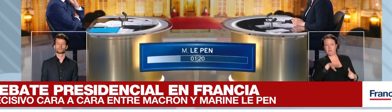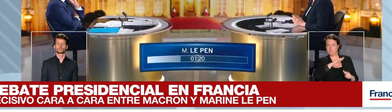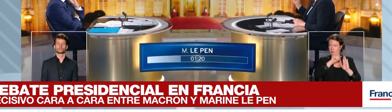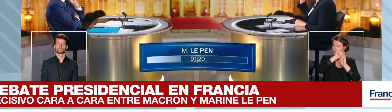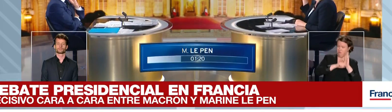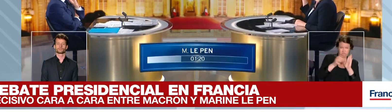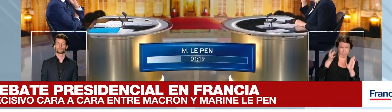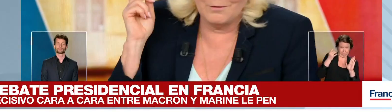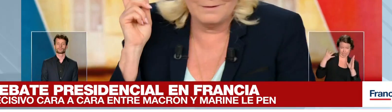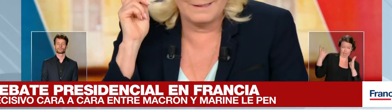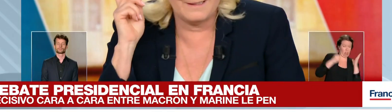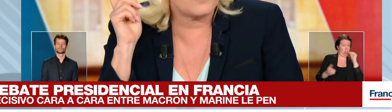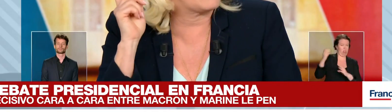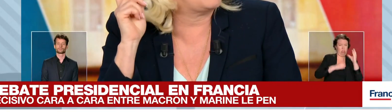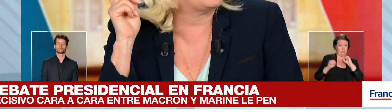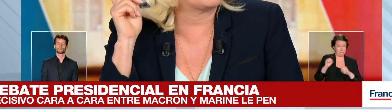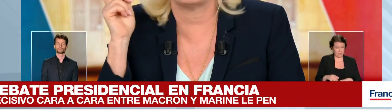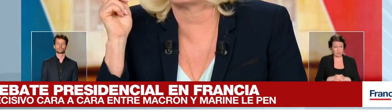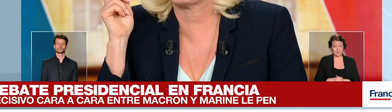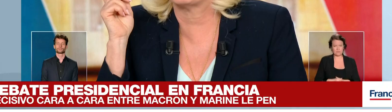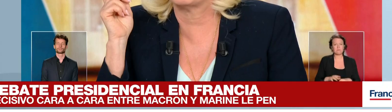sentido común de impedir